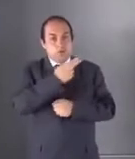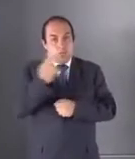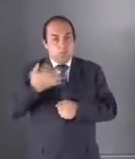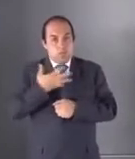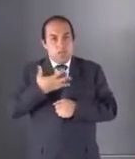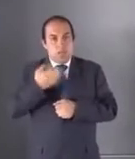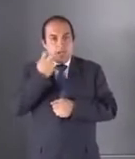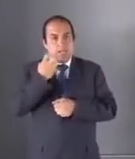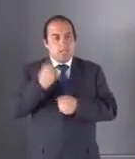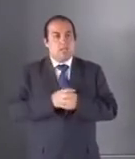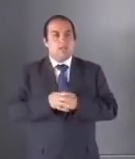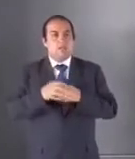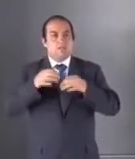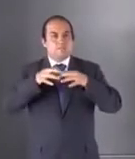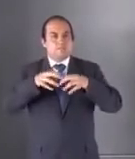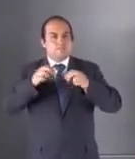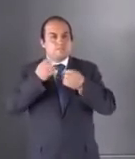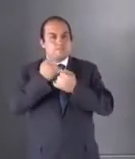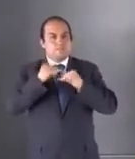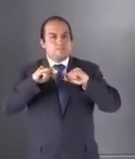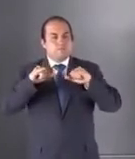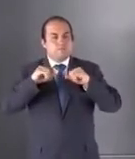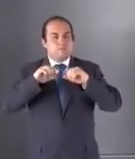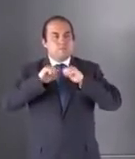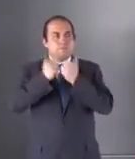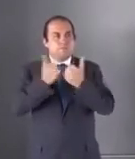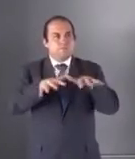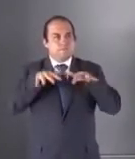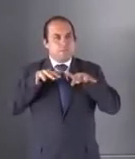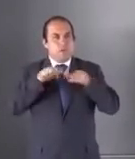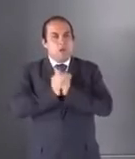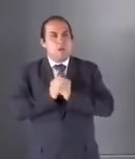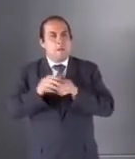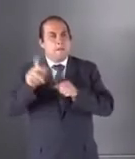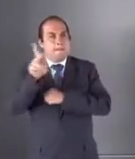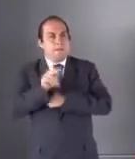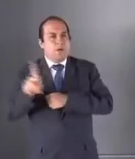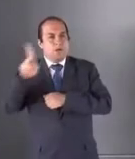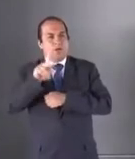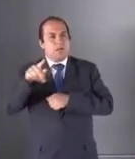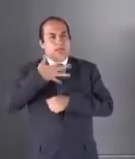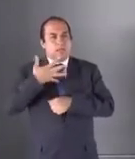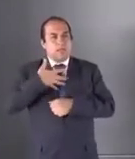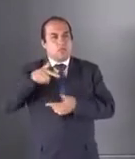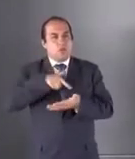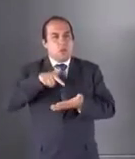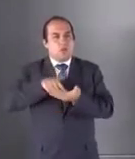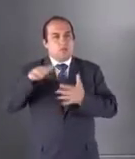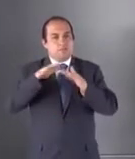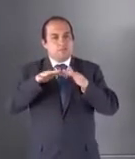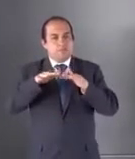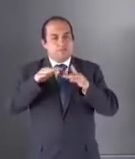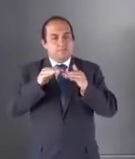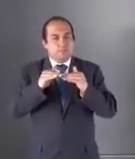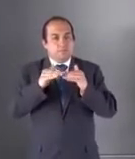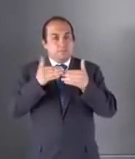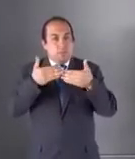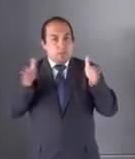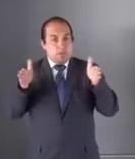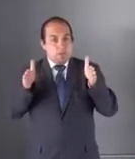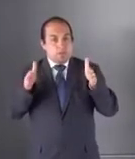públicas, aunque son en espacios abiertos, pero pues las aglomeraciones pues sí se